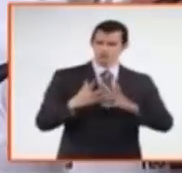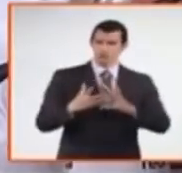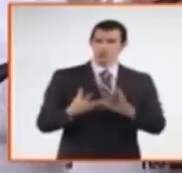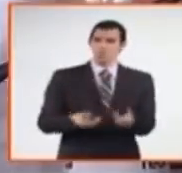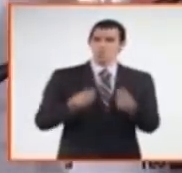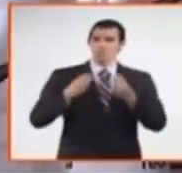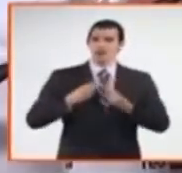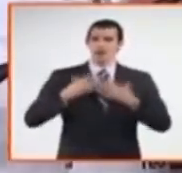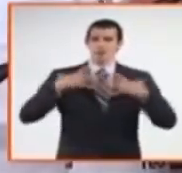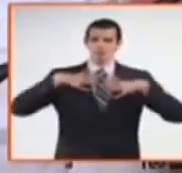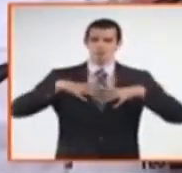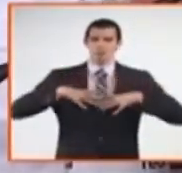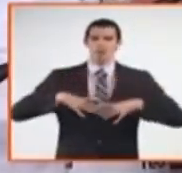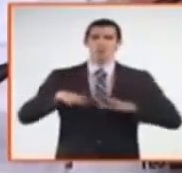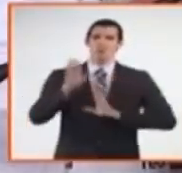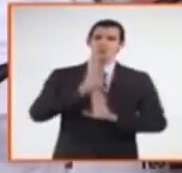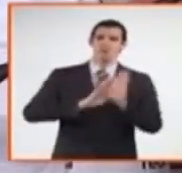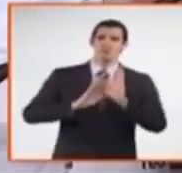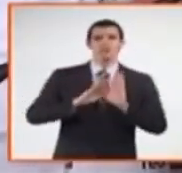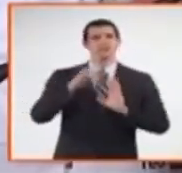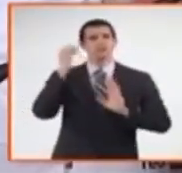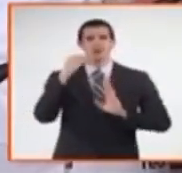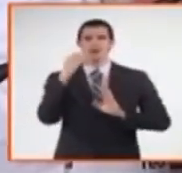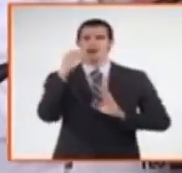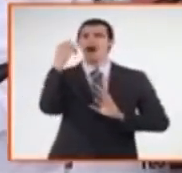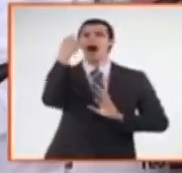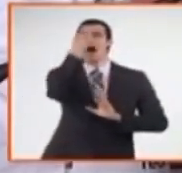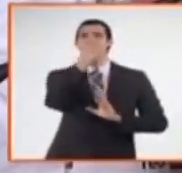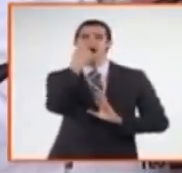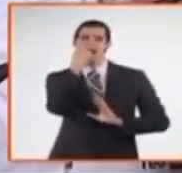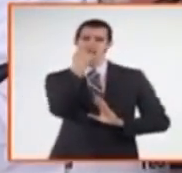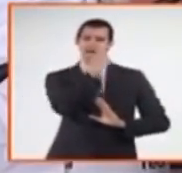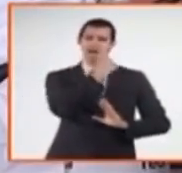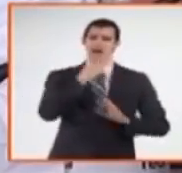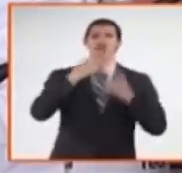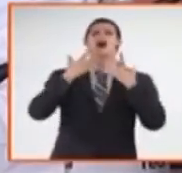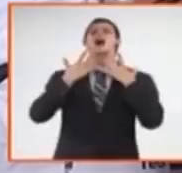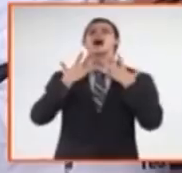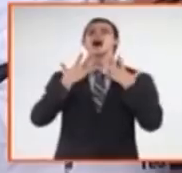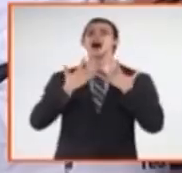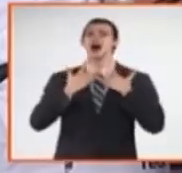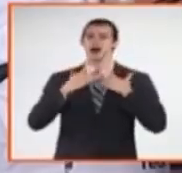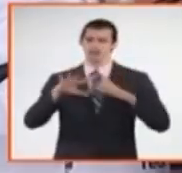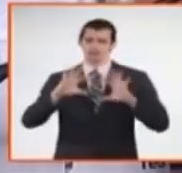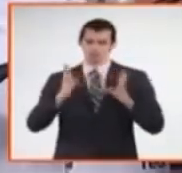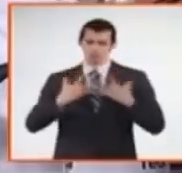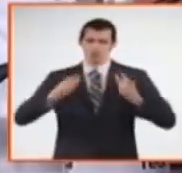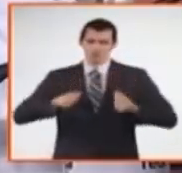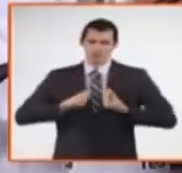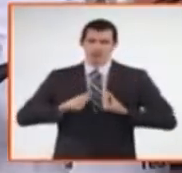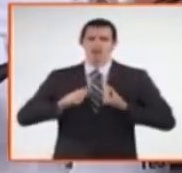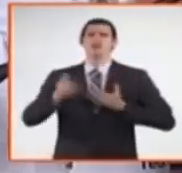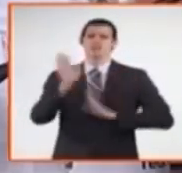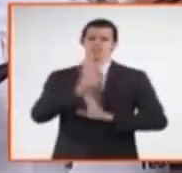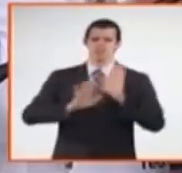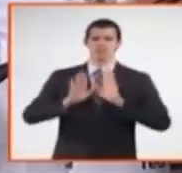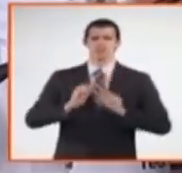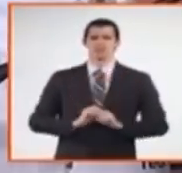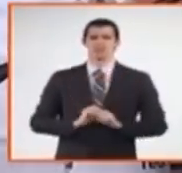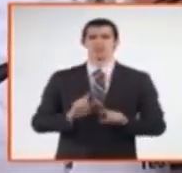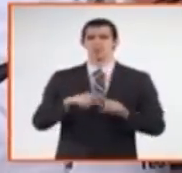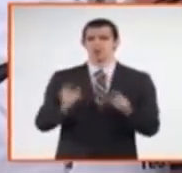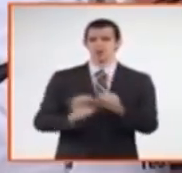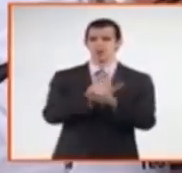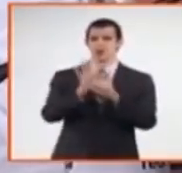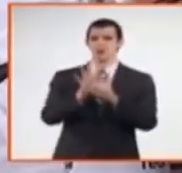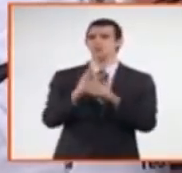la transmisión ya prácticamente alta compitiendo la idea es esa idea que mencionaste y